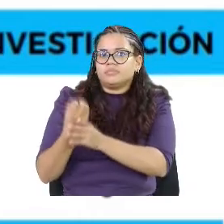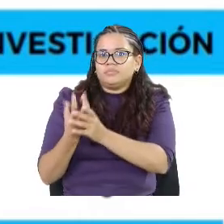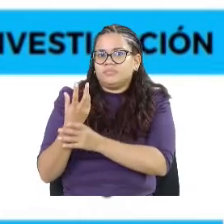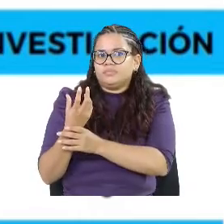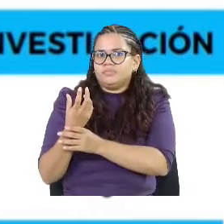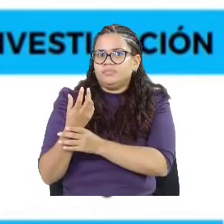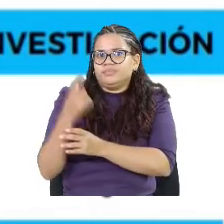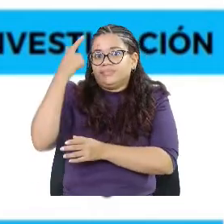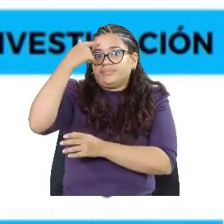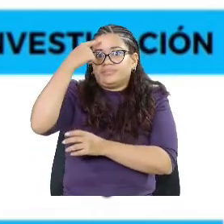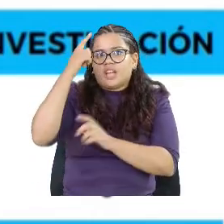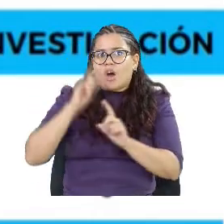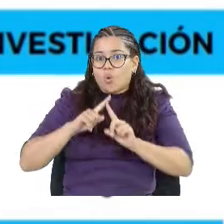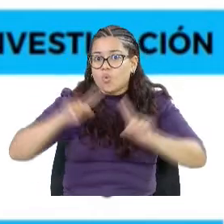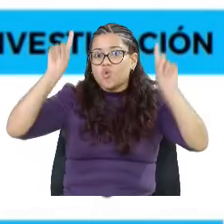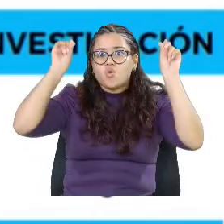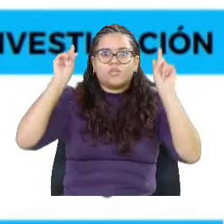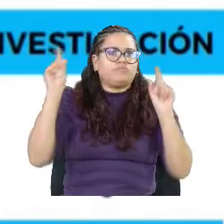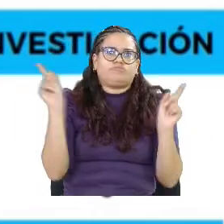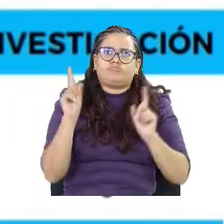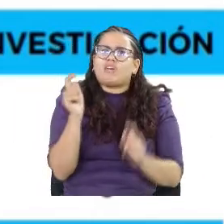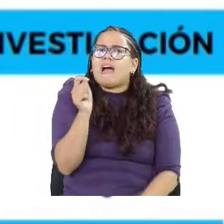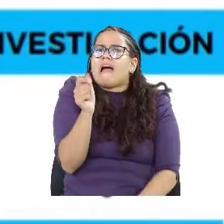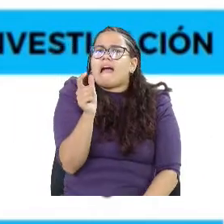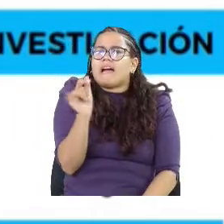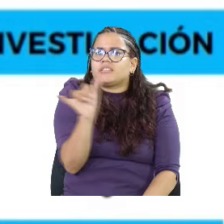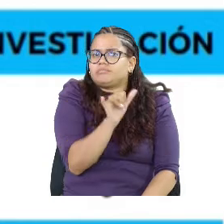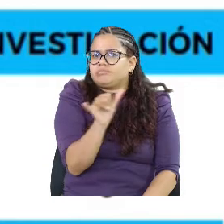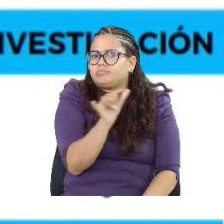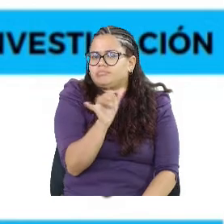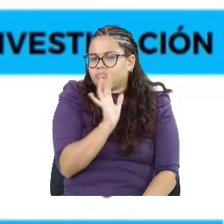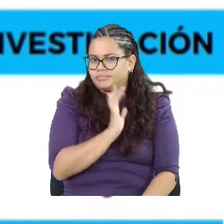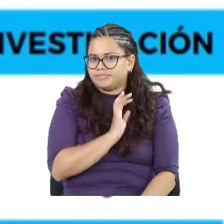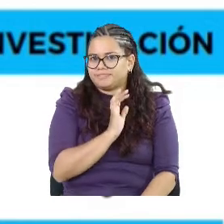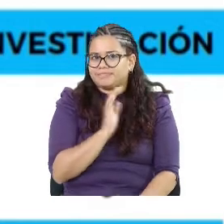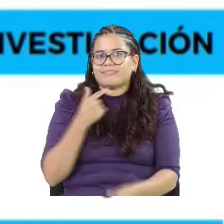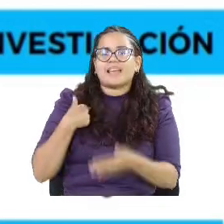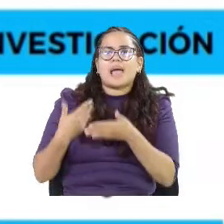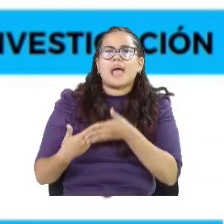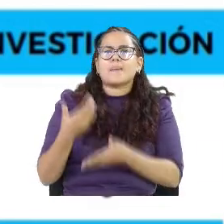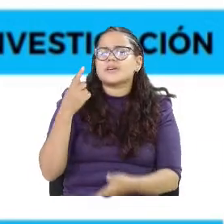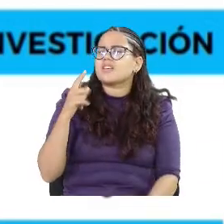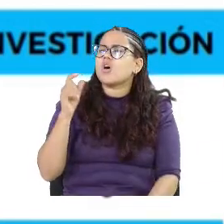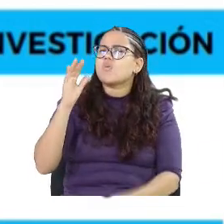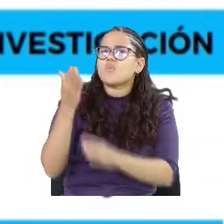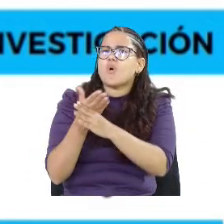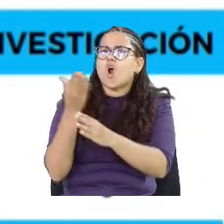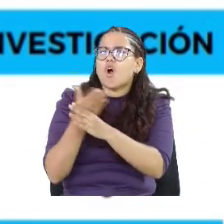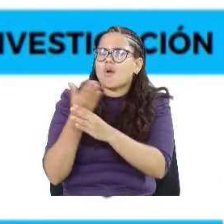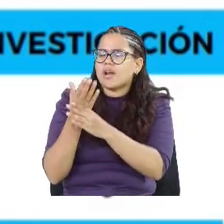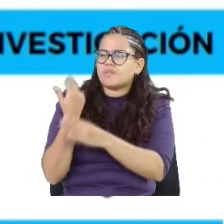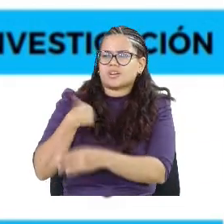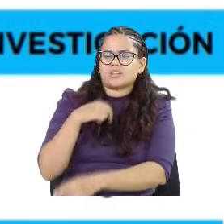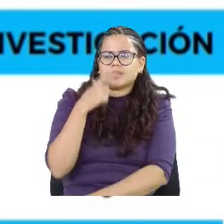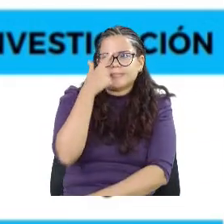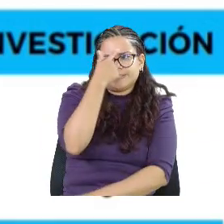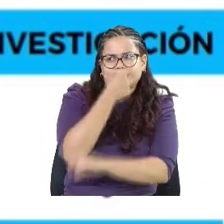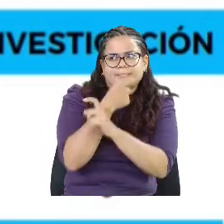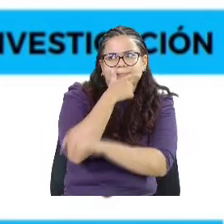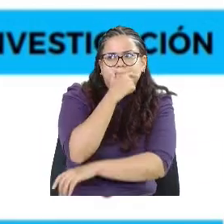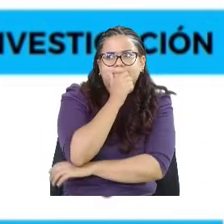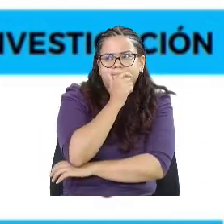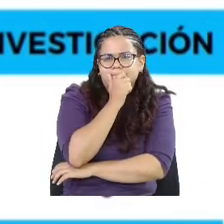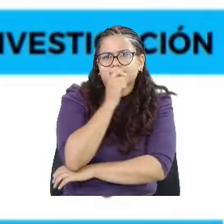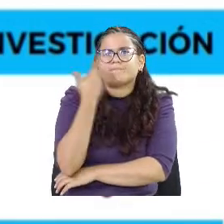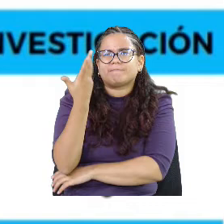distinto a esa metodología. Aquí empezamos es con la definición de un problema. Entonces, aquí